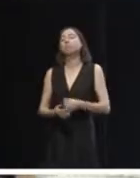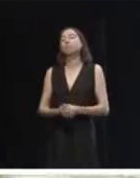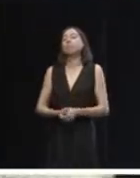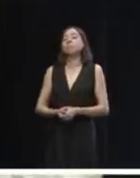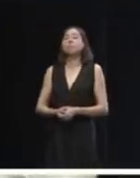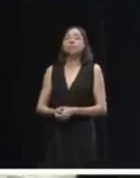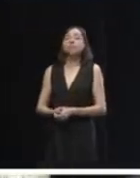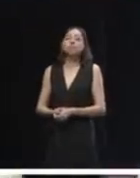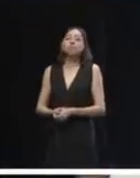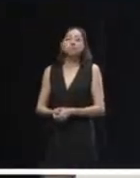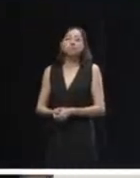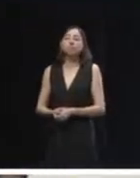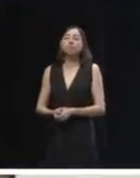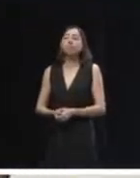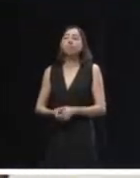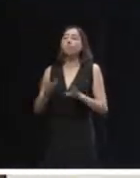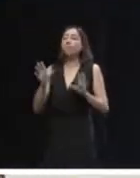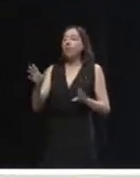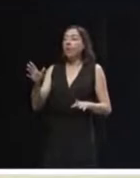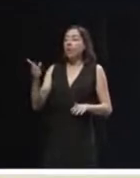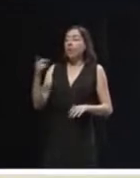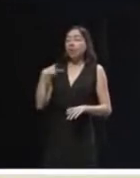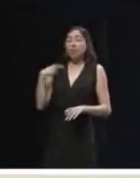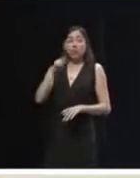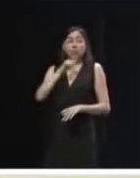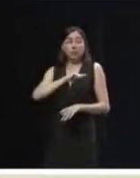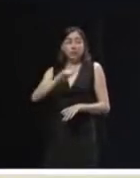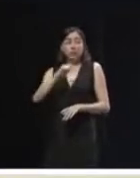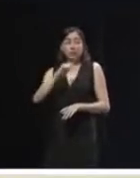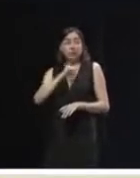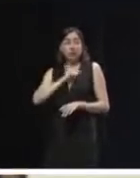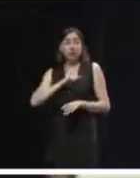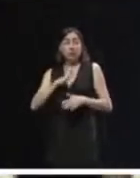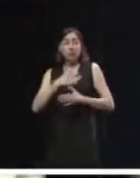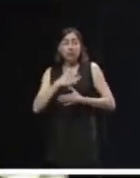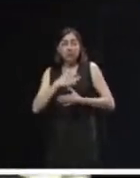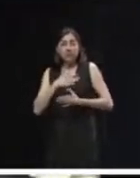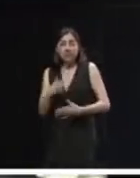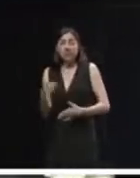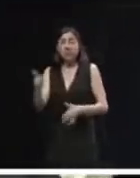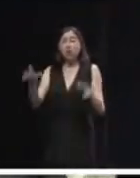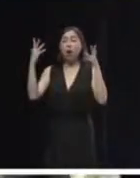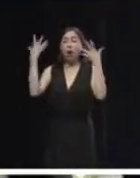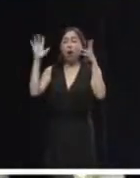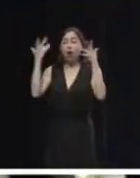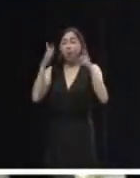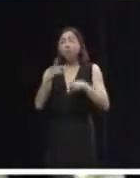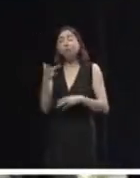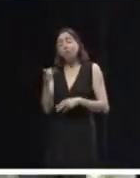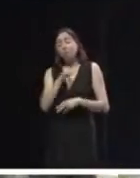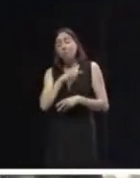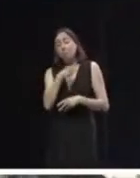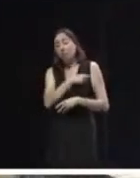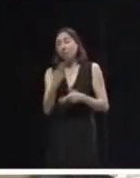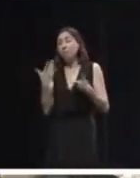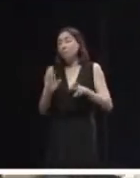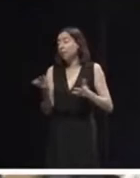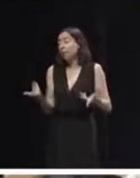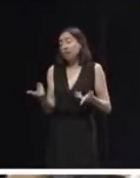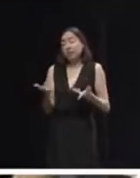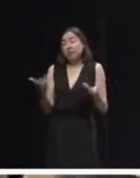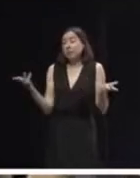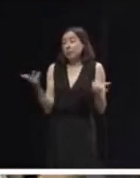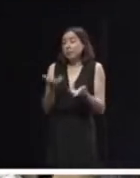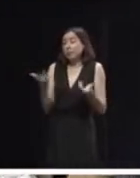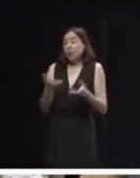Bueno, bueno, yo siento interrumpir los aplausos que sin duda se merecen interminables, pero tenemos la urgencia de hacer